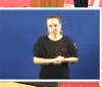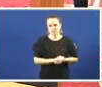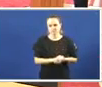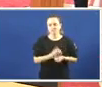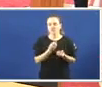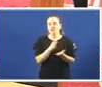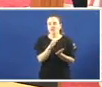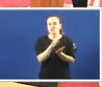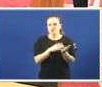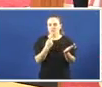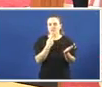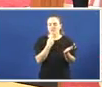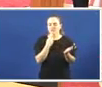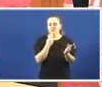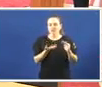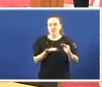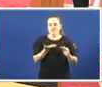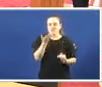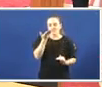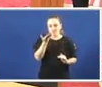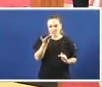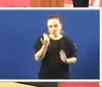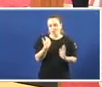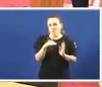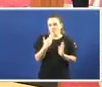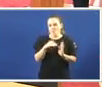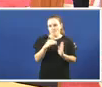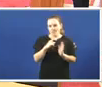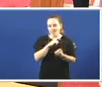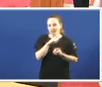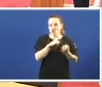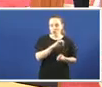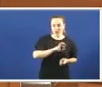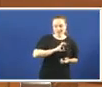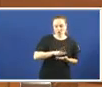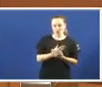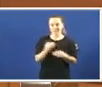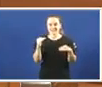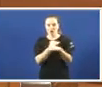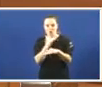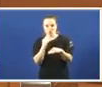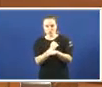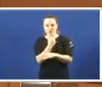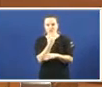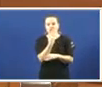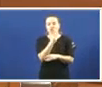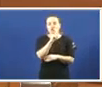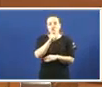que a inflación media interanual de xaneiro a outubro en Galicia está no